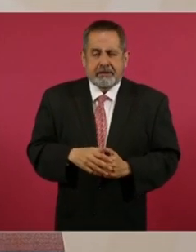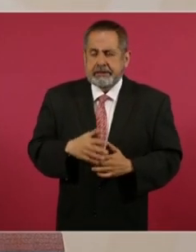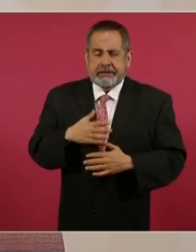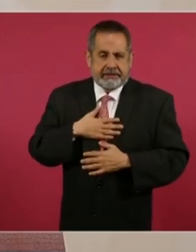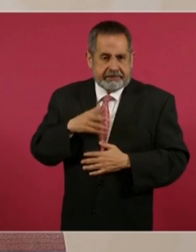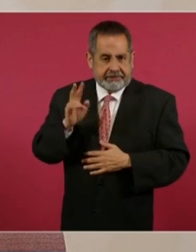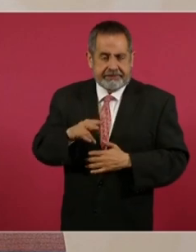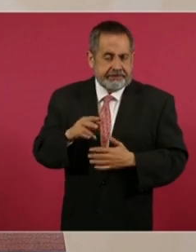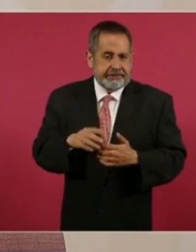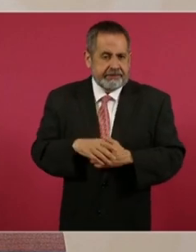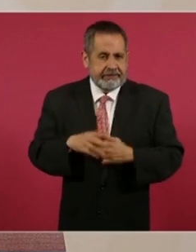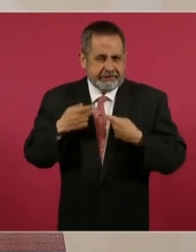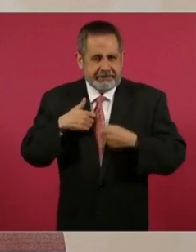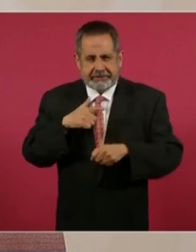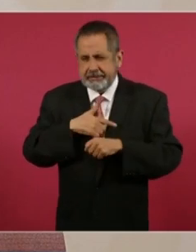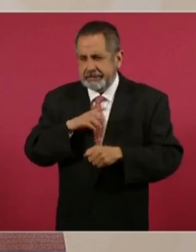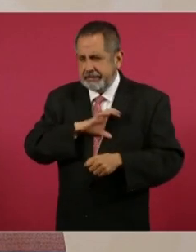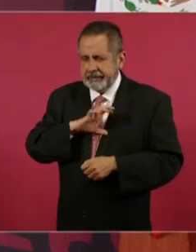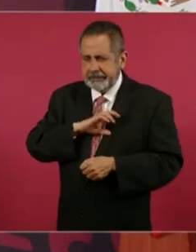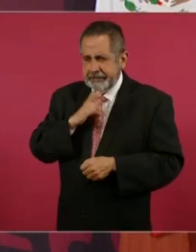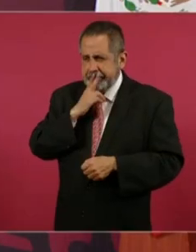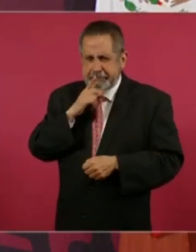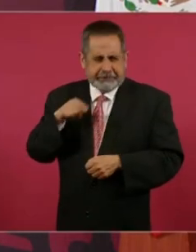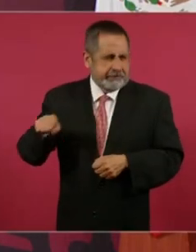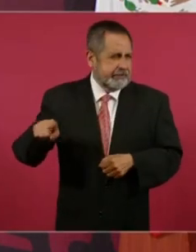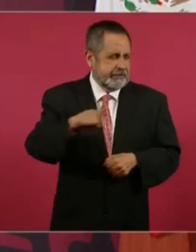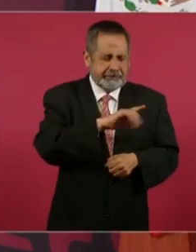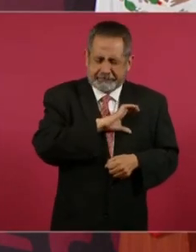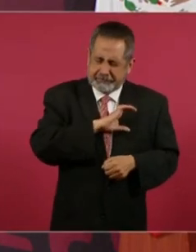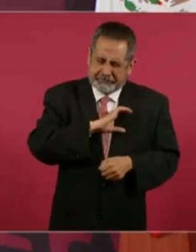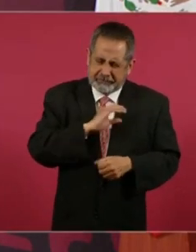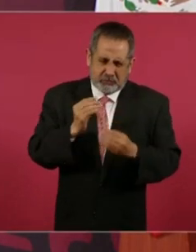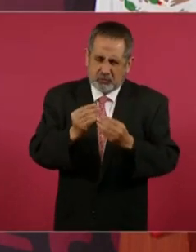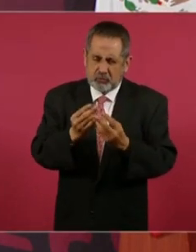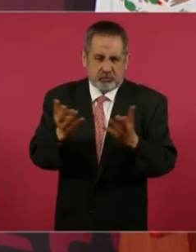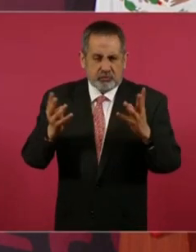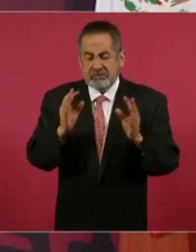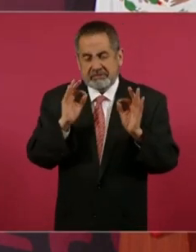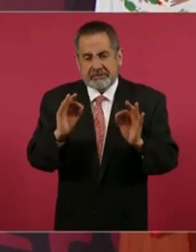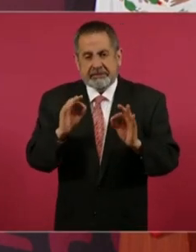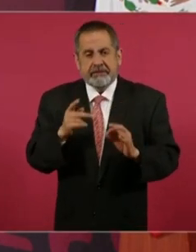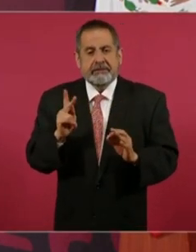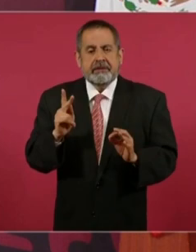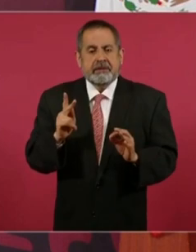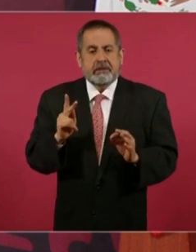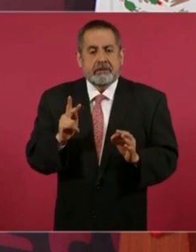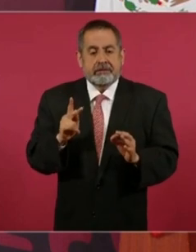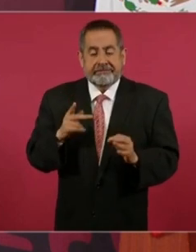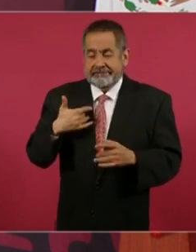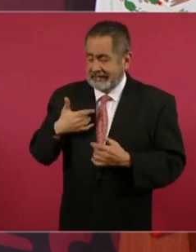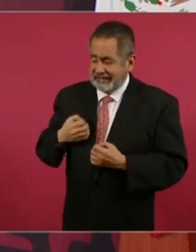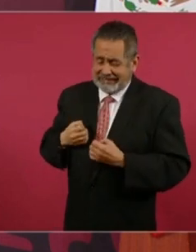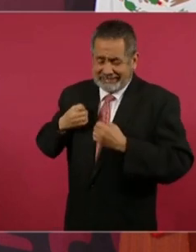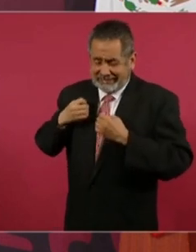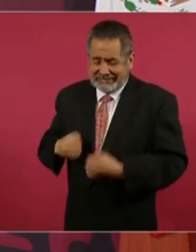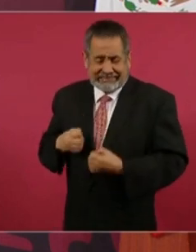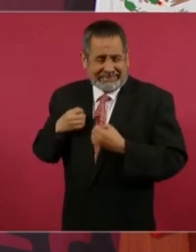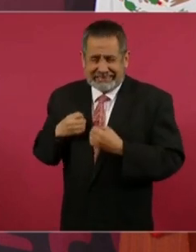personal los estimo, los quiero, ¿no?, mucho, pero estoy